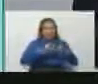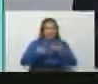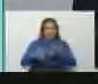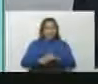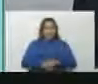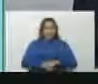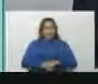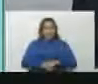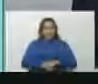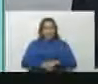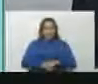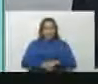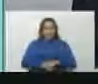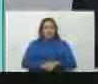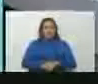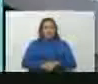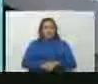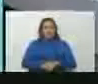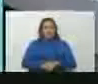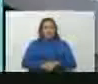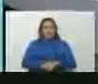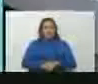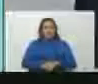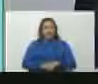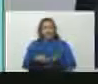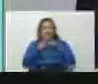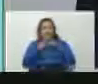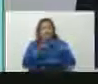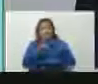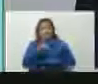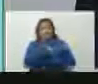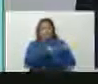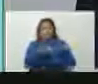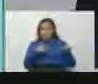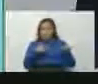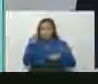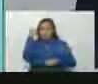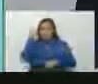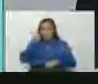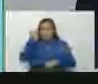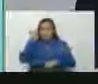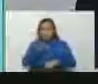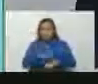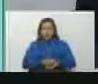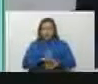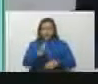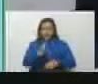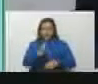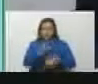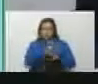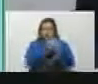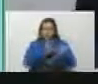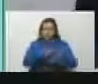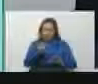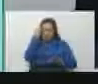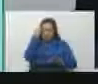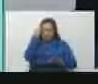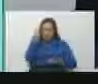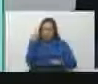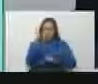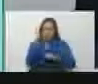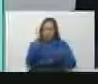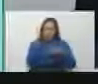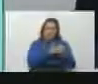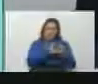También se le llama Mundo Raro a esa canción. Sí. Pero en todo caso, yo creo que una de las maneras de ejercitar la memoria es